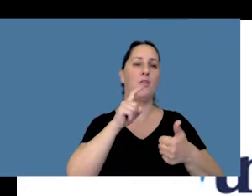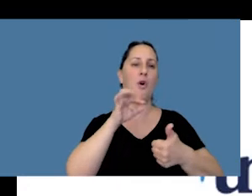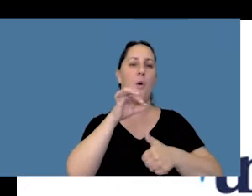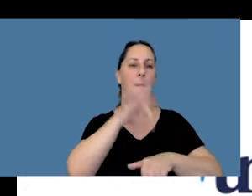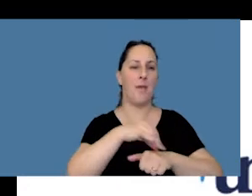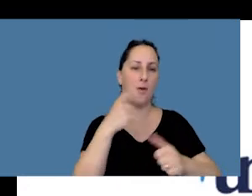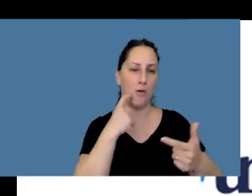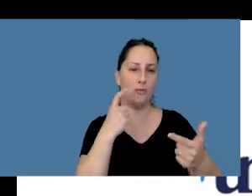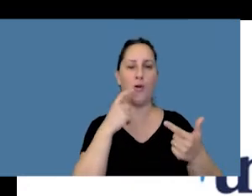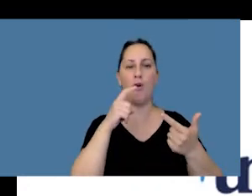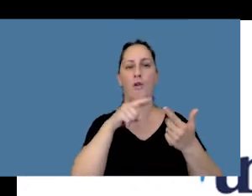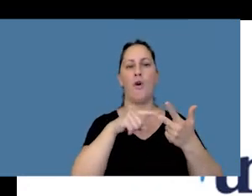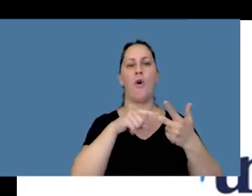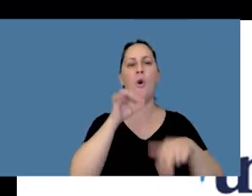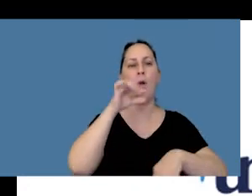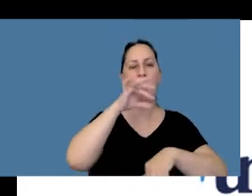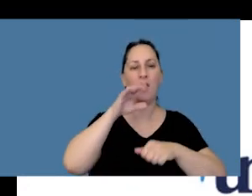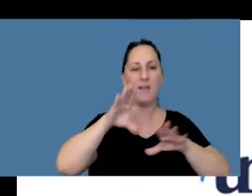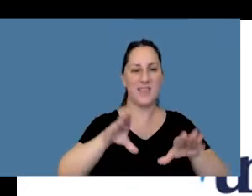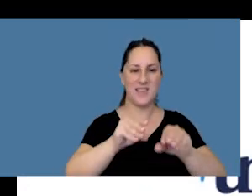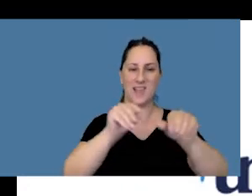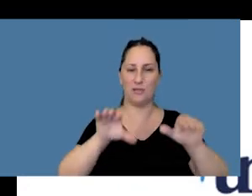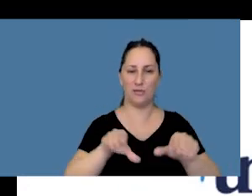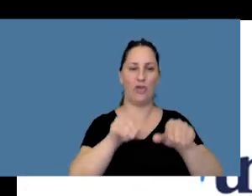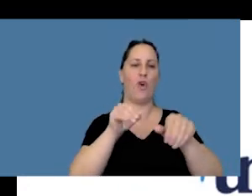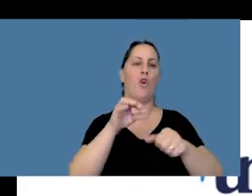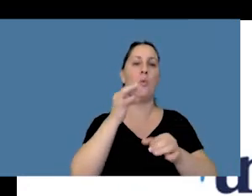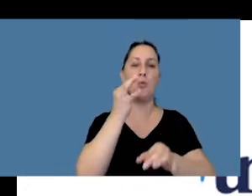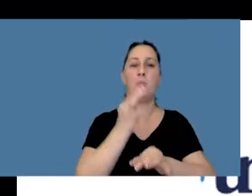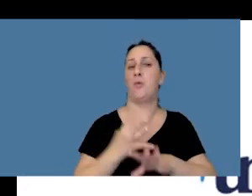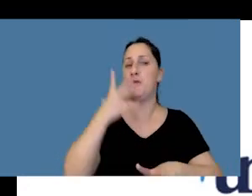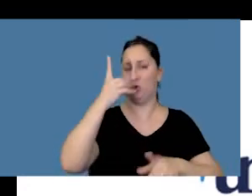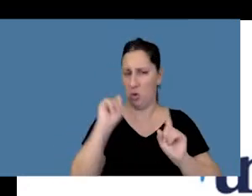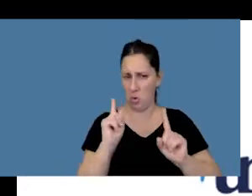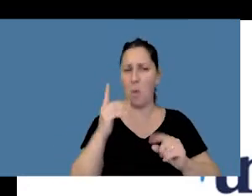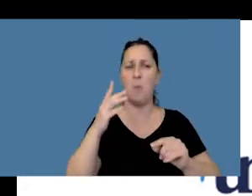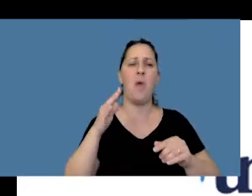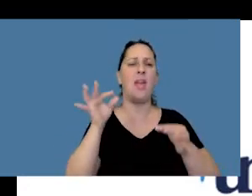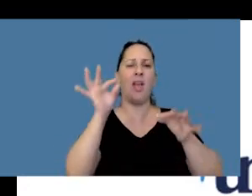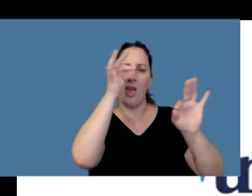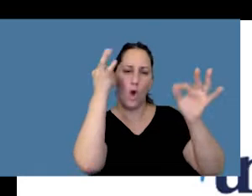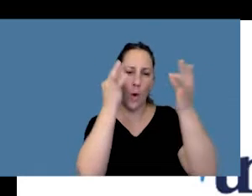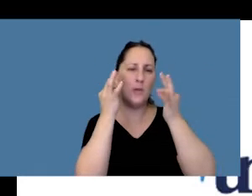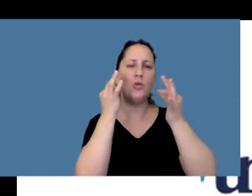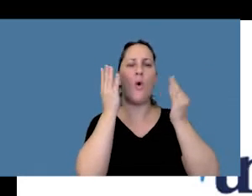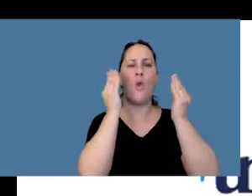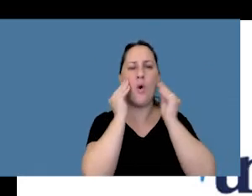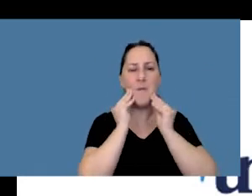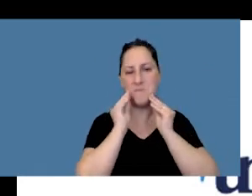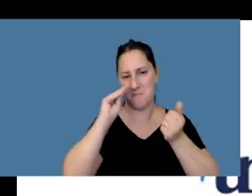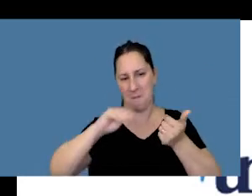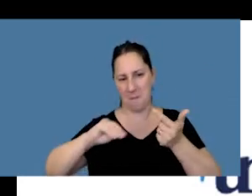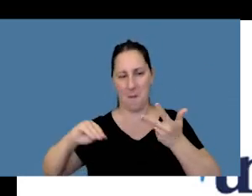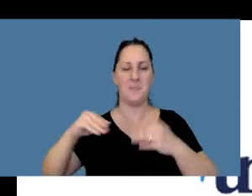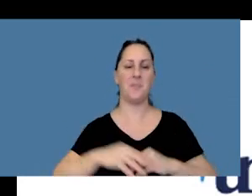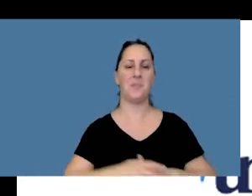puede ser también kinesiólogos, y no necesariamente profesionales, puede ser cosmetólogos, etc. Bueno. ¿Cómo